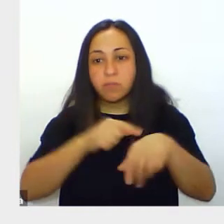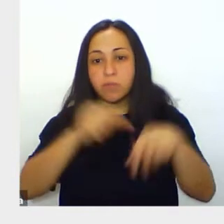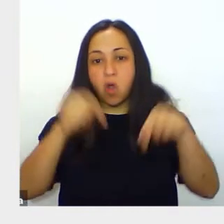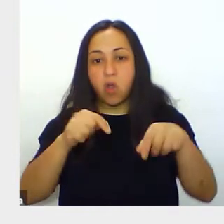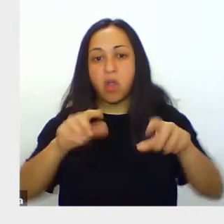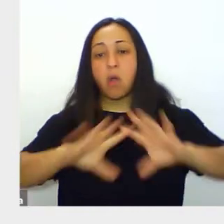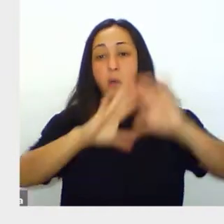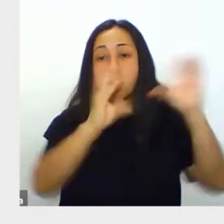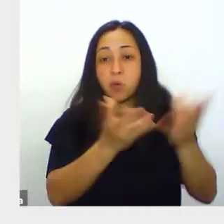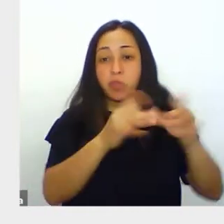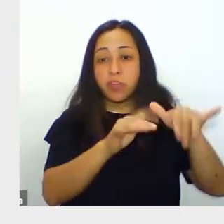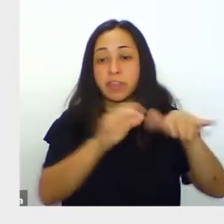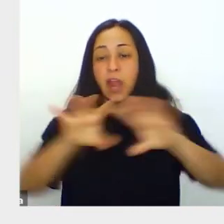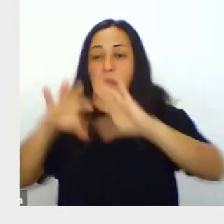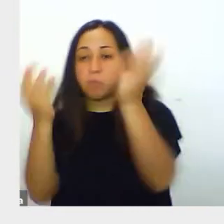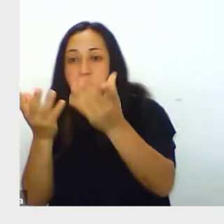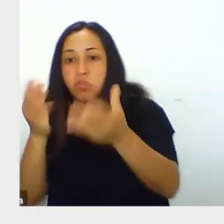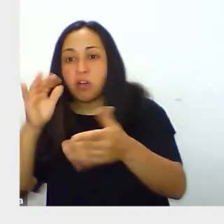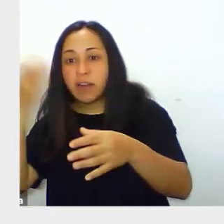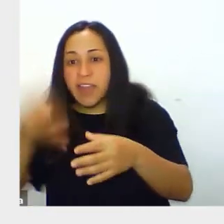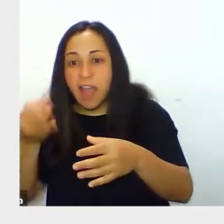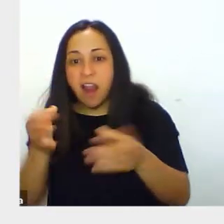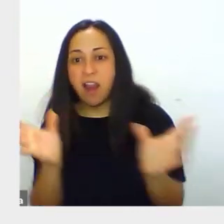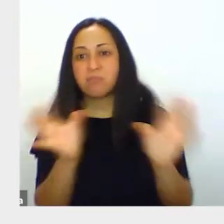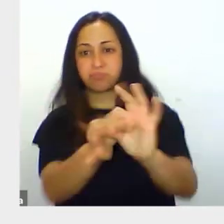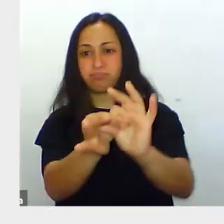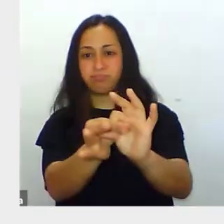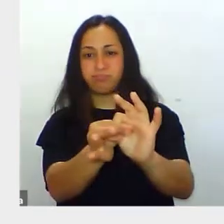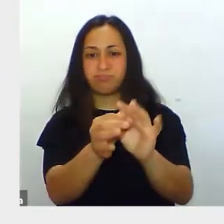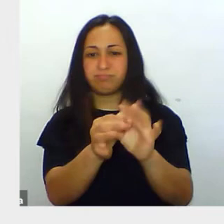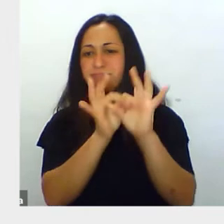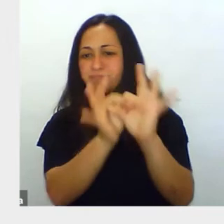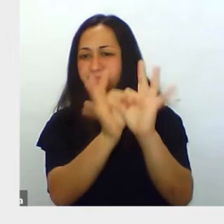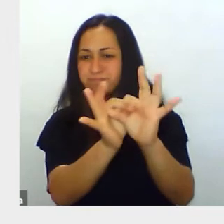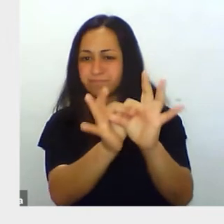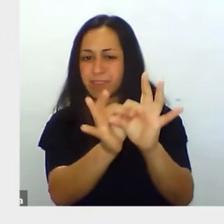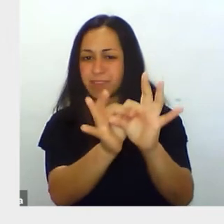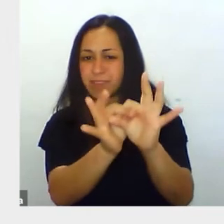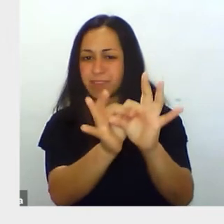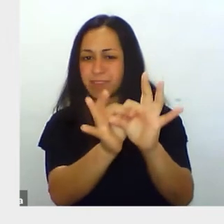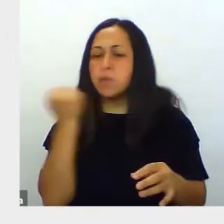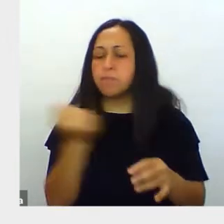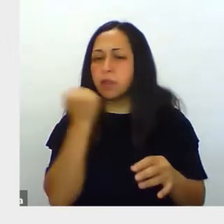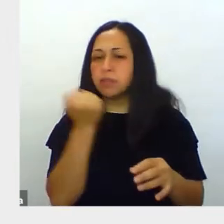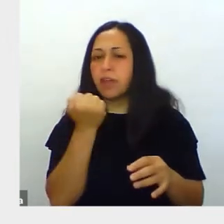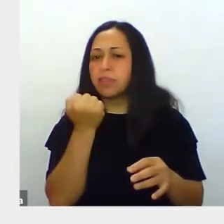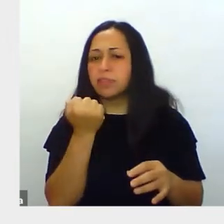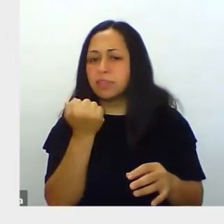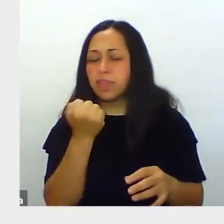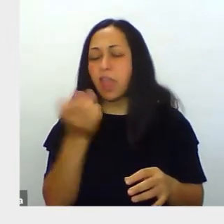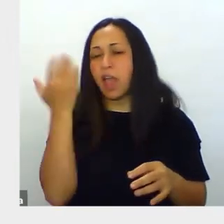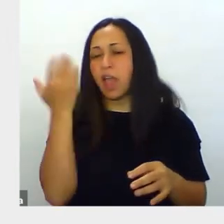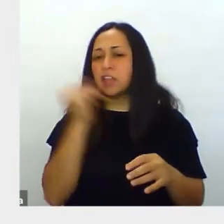el mundo digital y el mundo físico están íntimamente relacionados, y es muy importante de notar que, así como